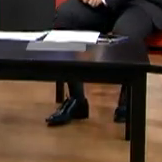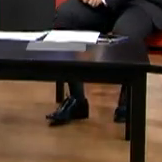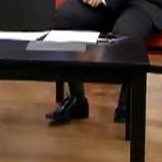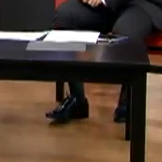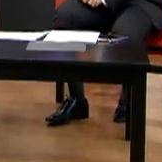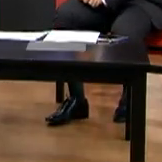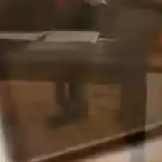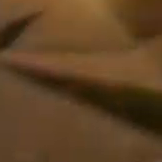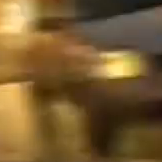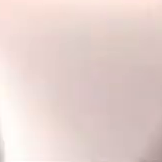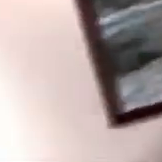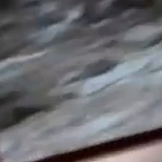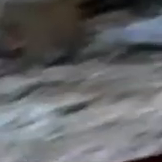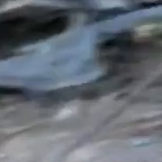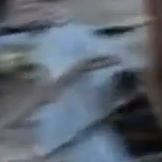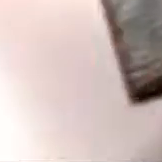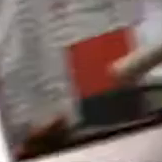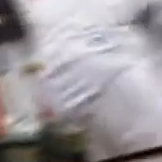resumen.